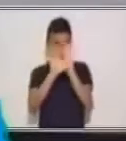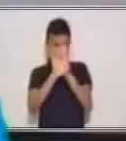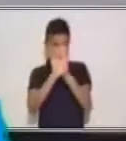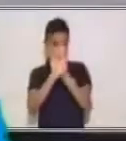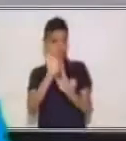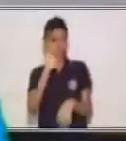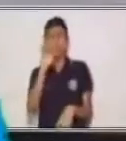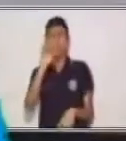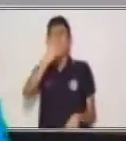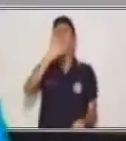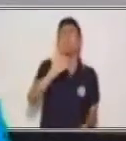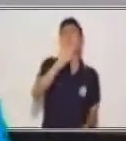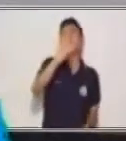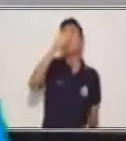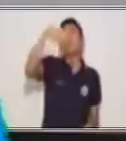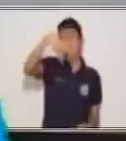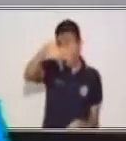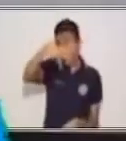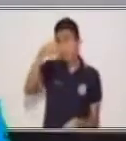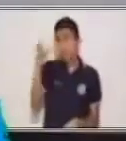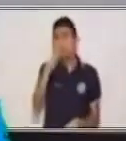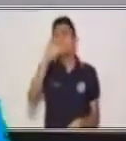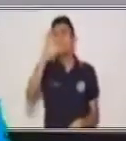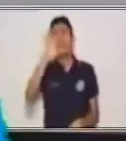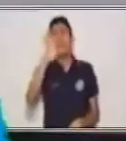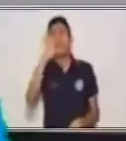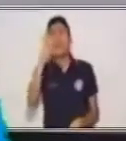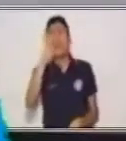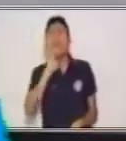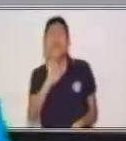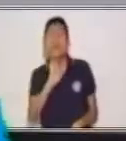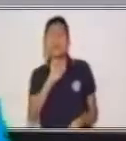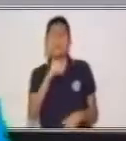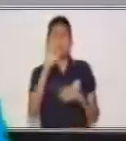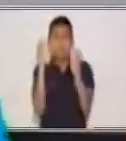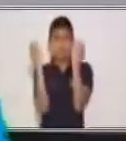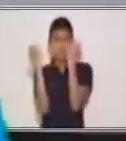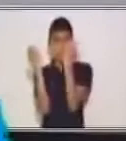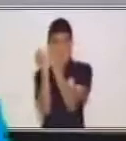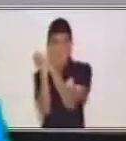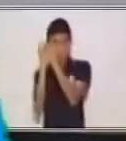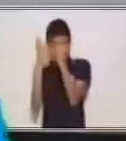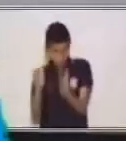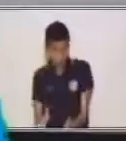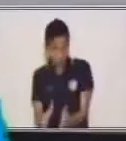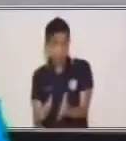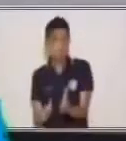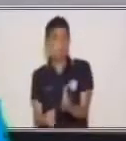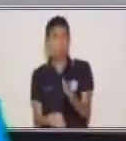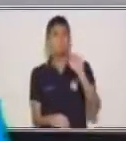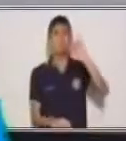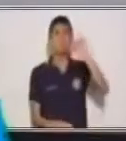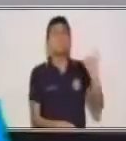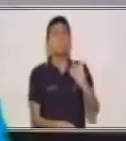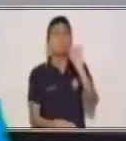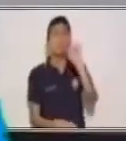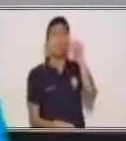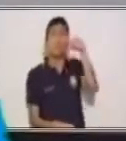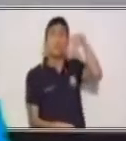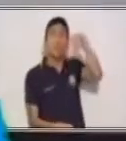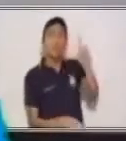Juan es estudiante. Juan es quien está realizando la acción